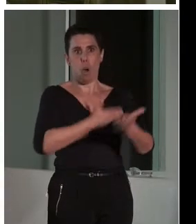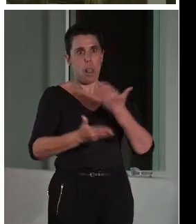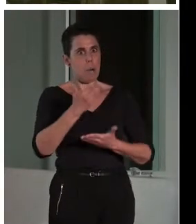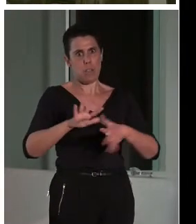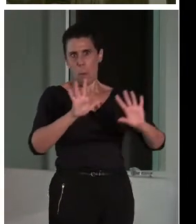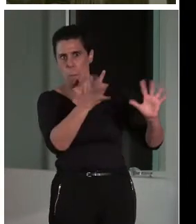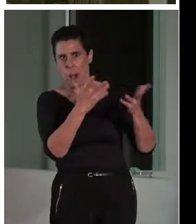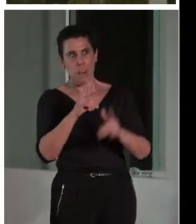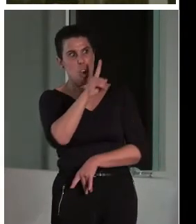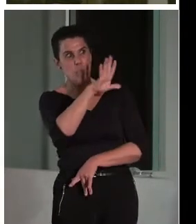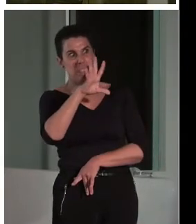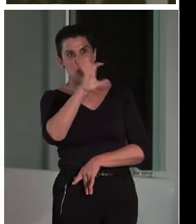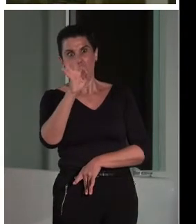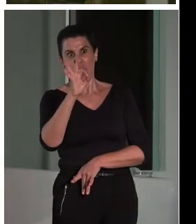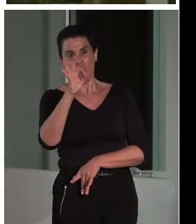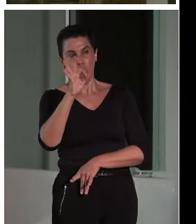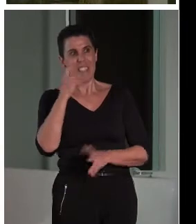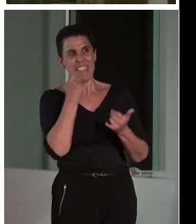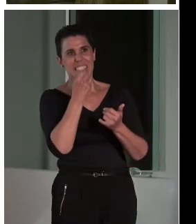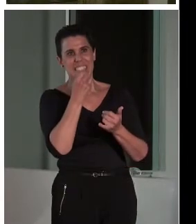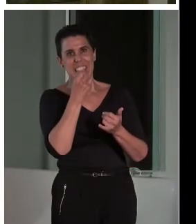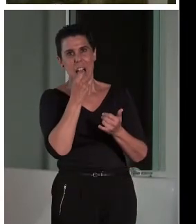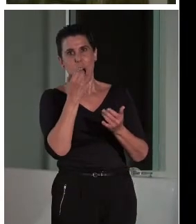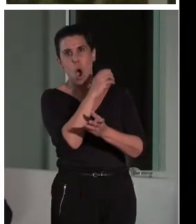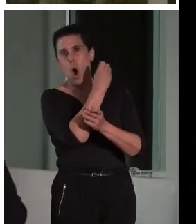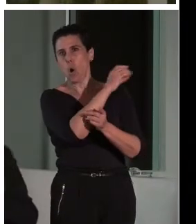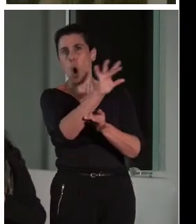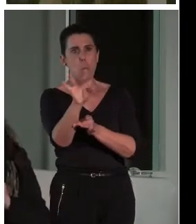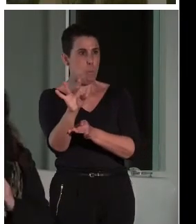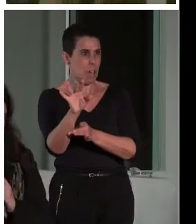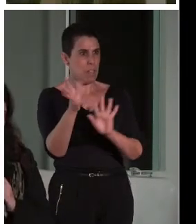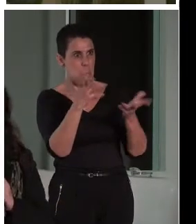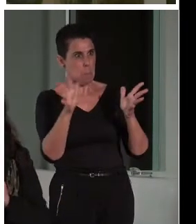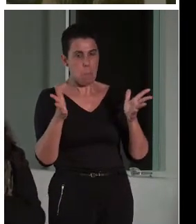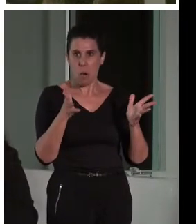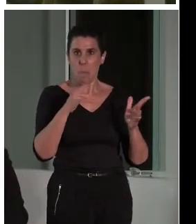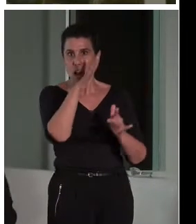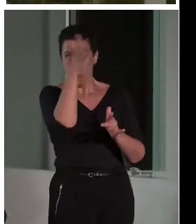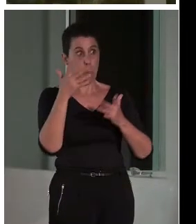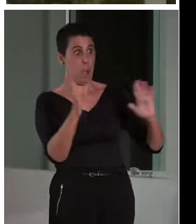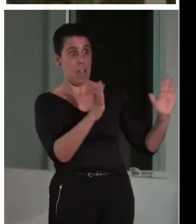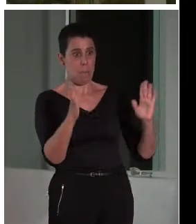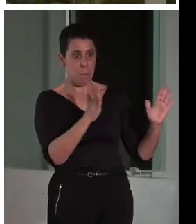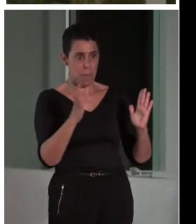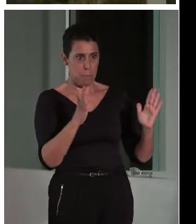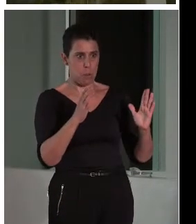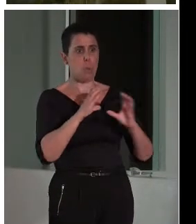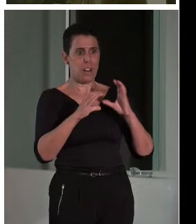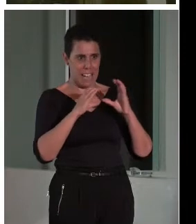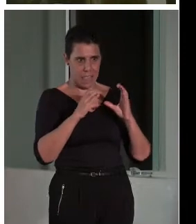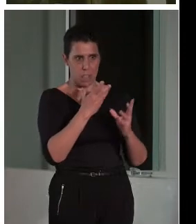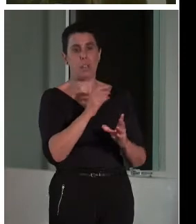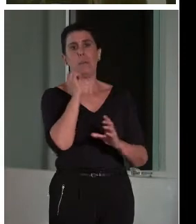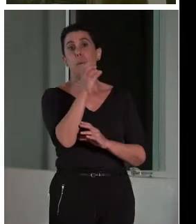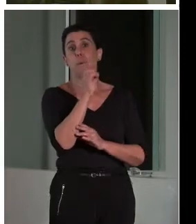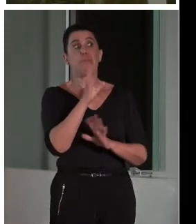días sacamos la propuesta comunicaciones creo que fue en verano si mal no recuerdo lo que quiere decir que la forma y el